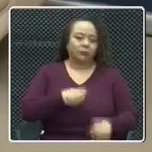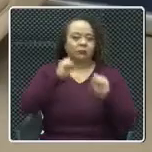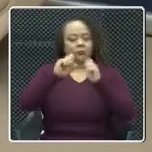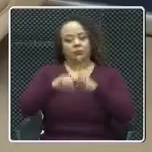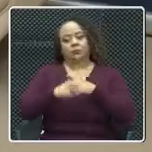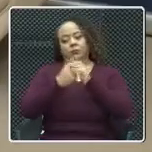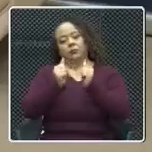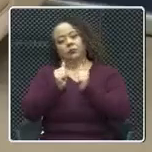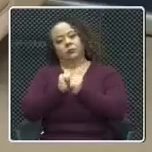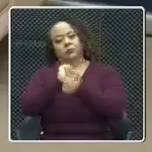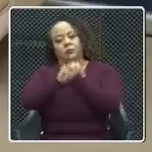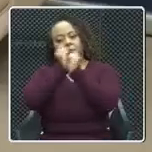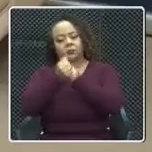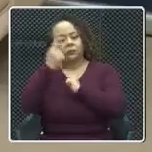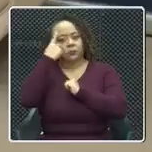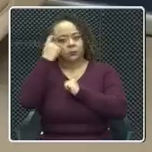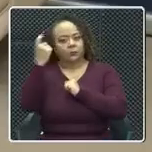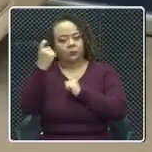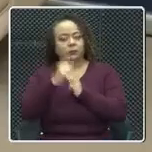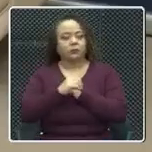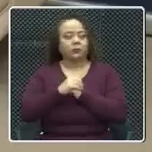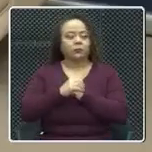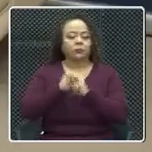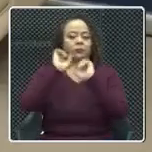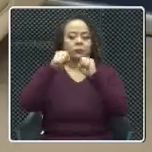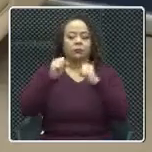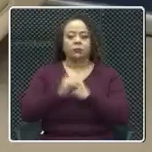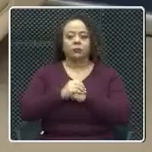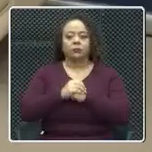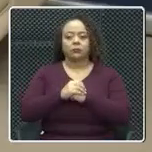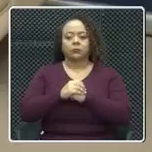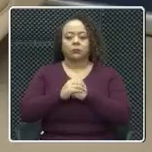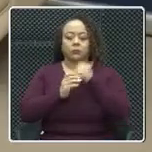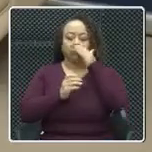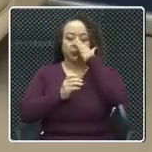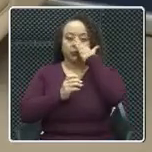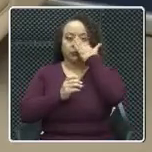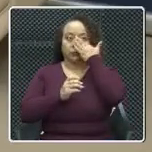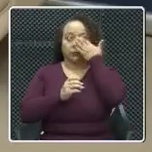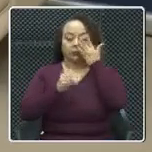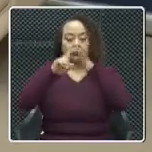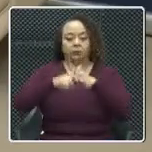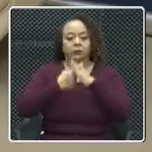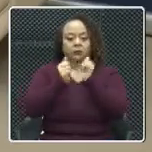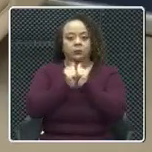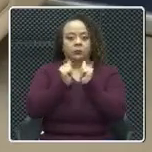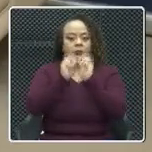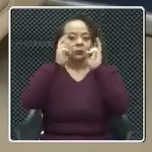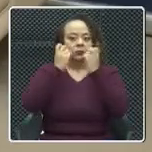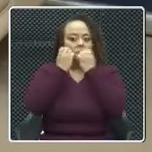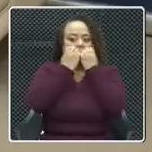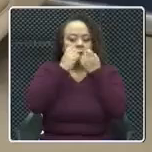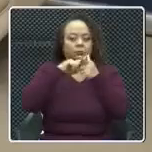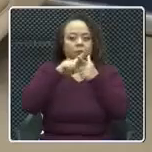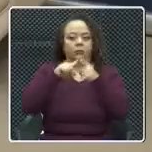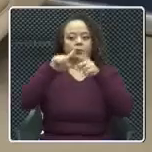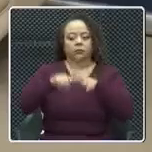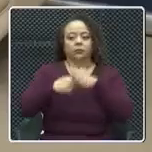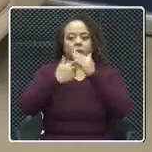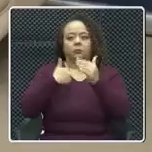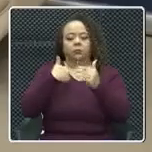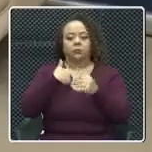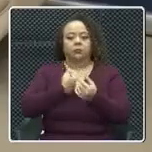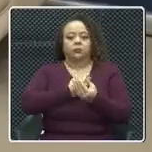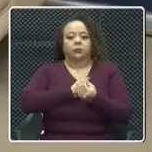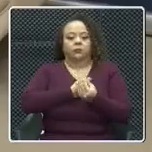empezar con una alteración del sueño, ¿verdad? Puede empezar con cuestiones ansiosas, entonces empiezan a tener ataques de pánico